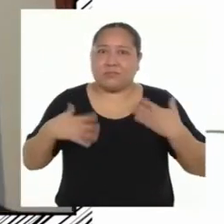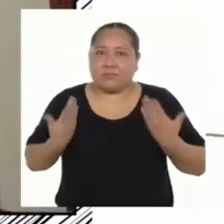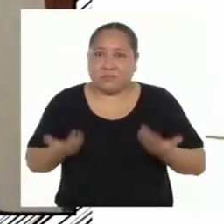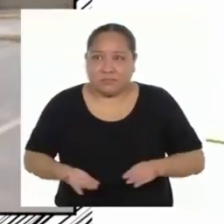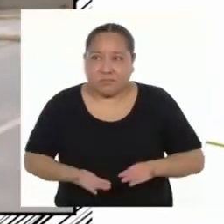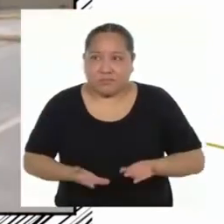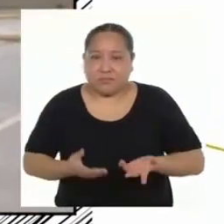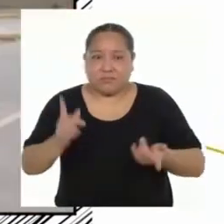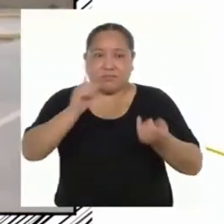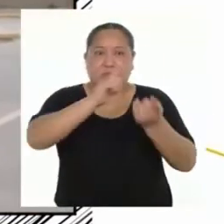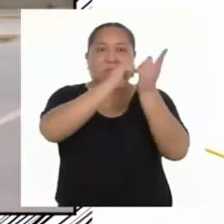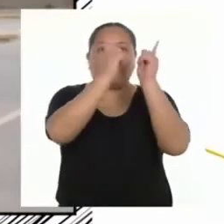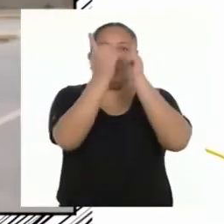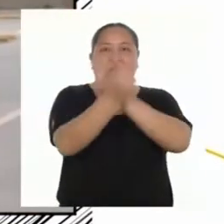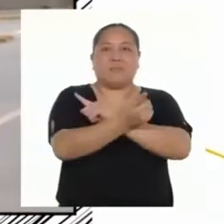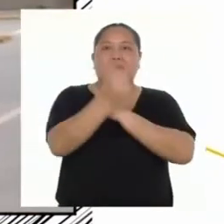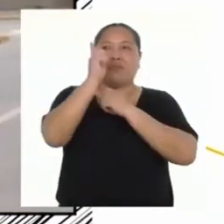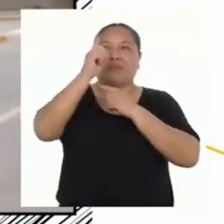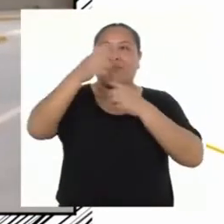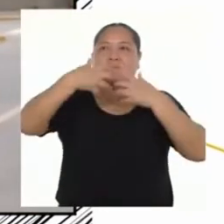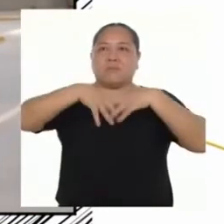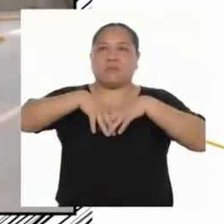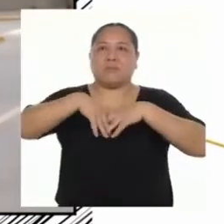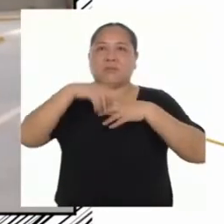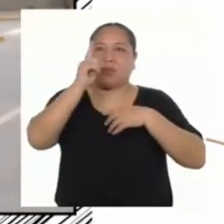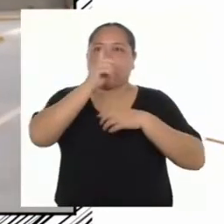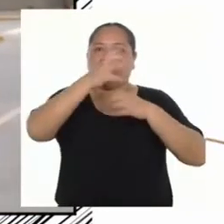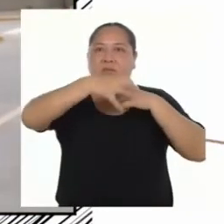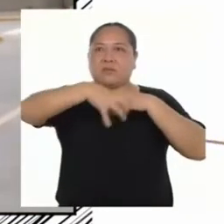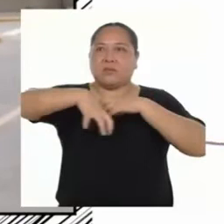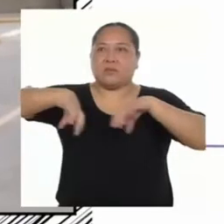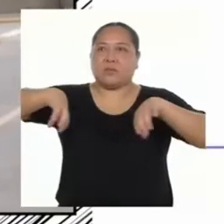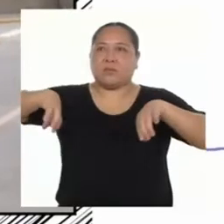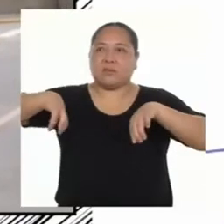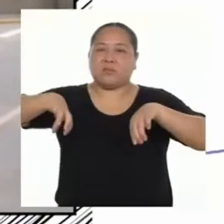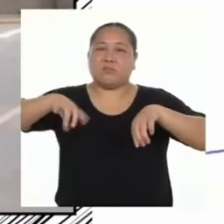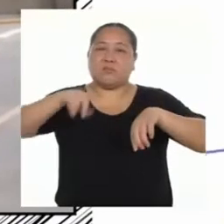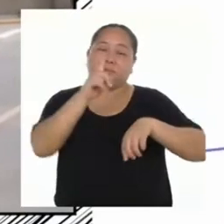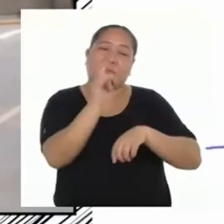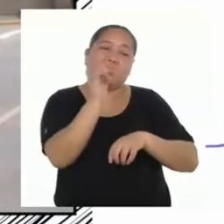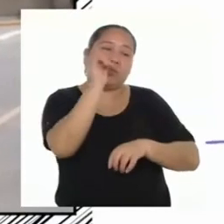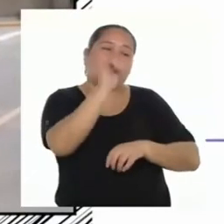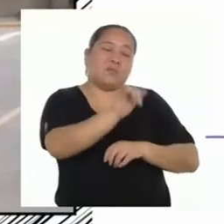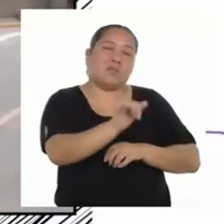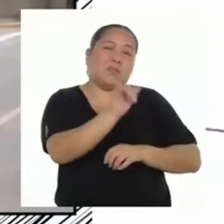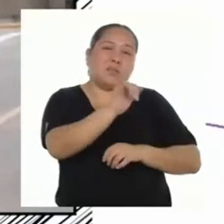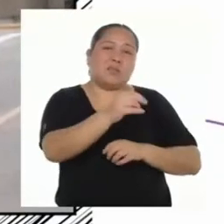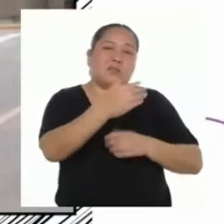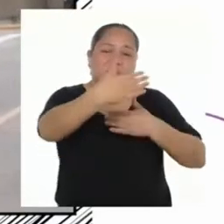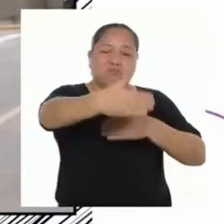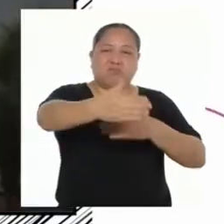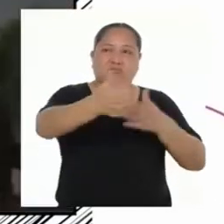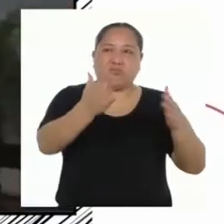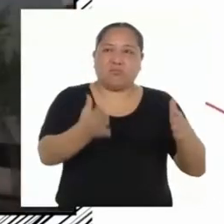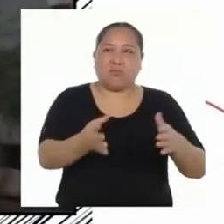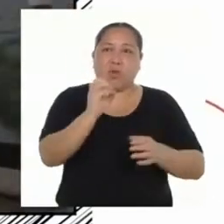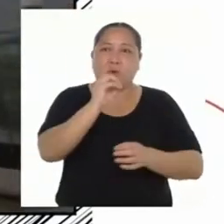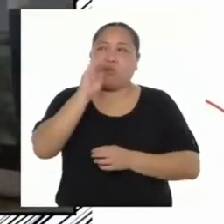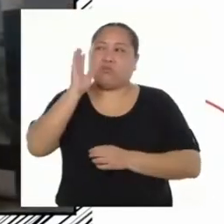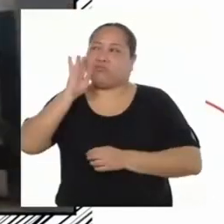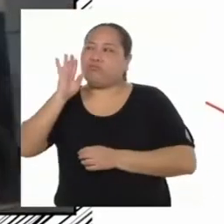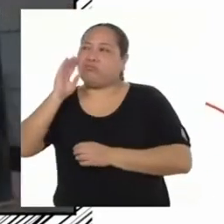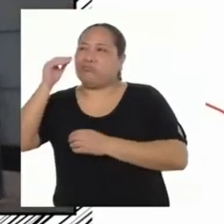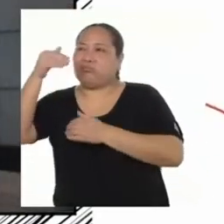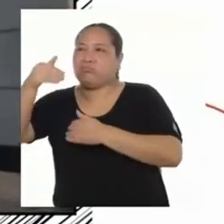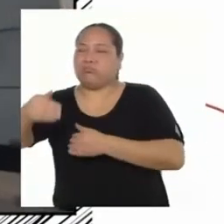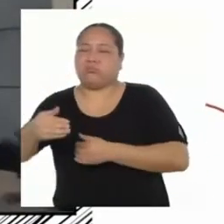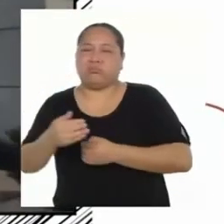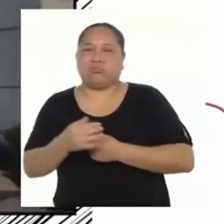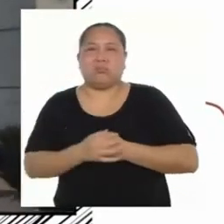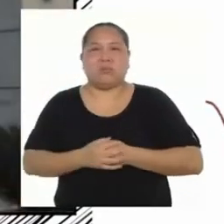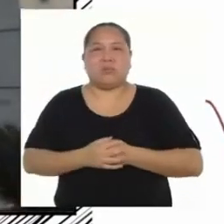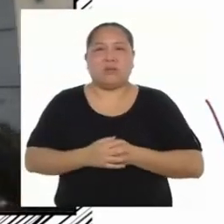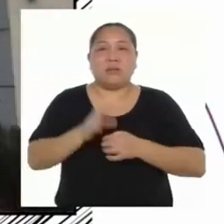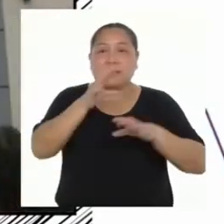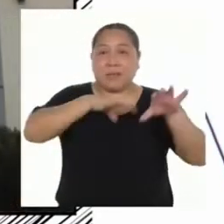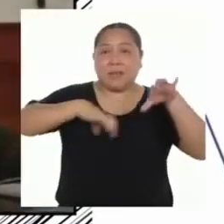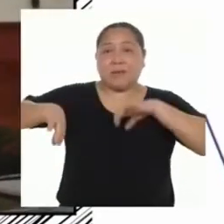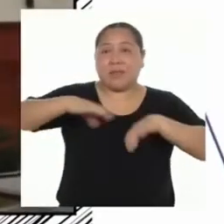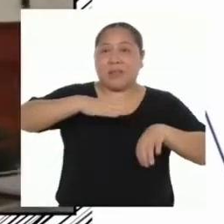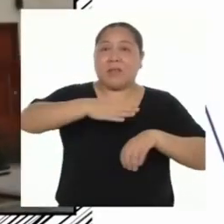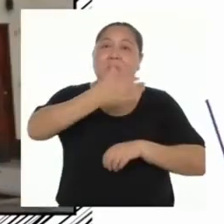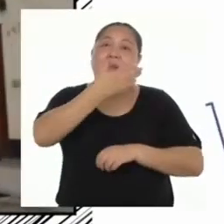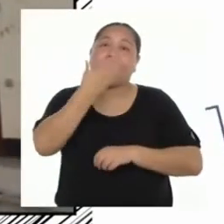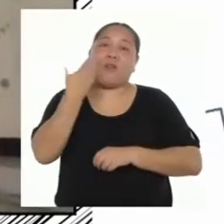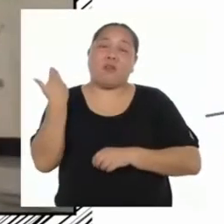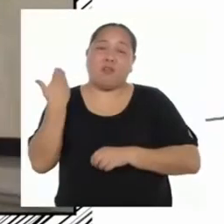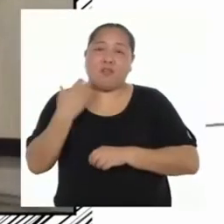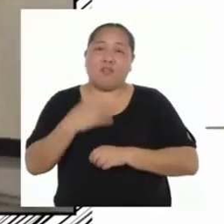influir en toda una industria. Lo que no separes puede terminar innecesariamente en un relleno sanitario, o peor aún, en un botadero. Por eso separar es un final más feliz,